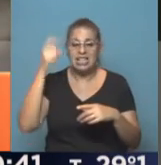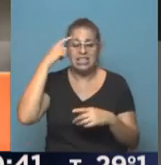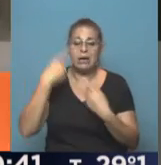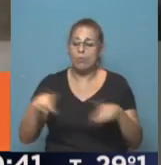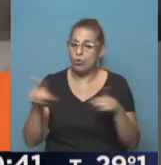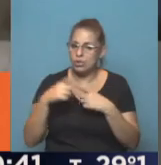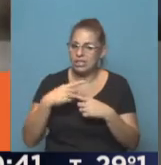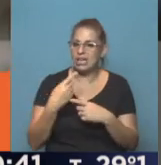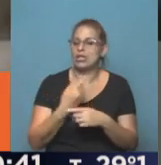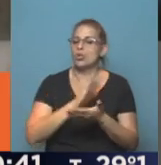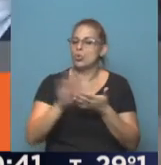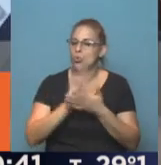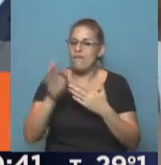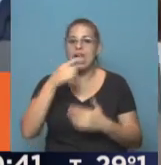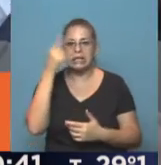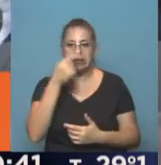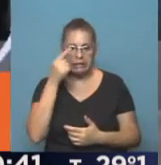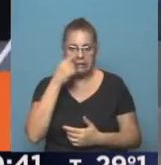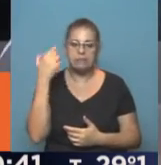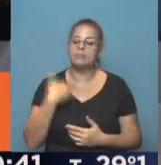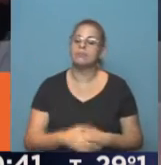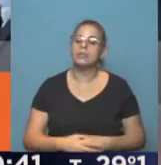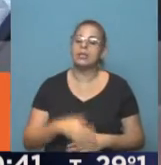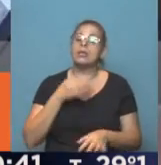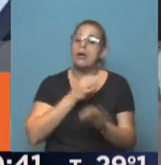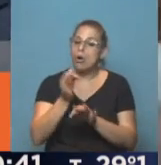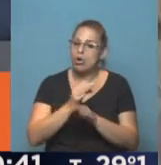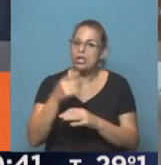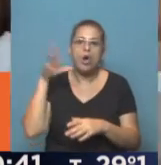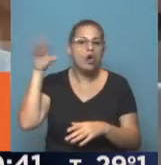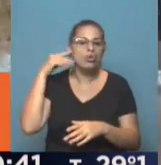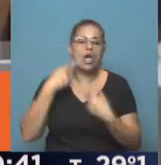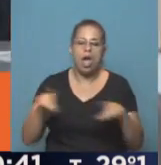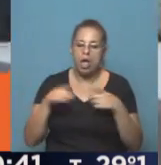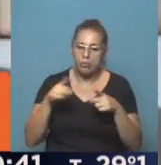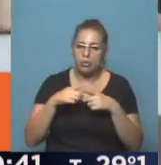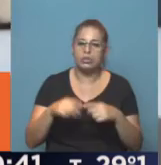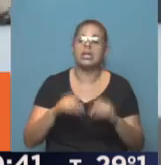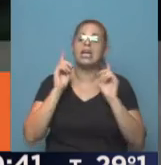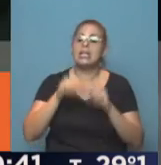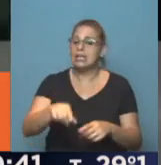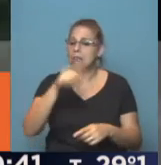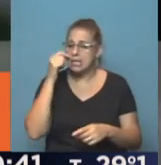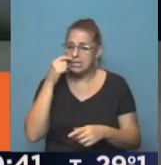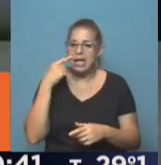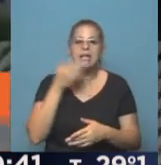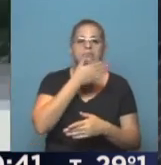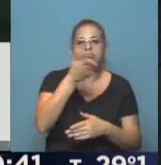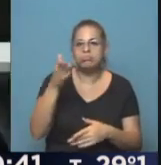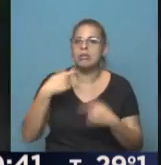inéditos muy interesantes. La verdad que recomiendo escucharlo. Salió Random y salió Charly también por disquerías.